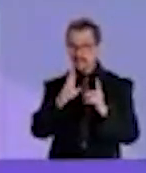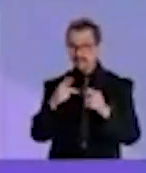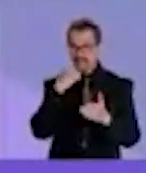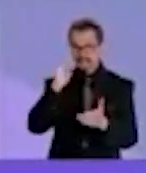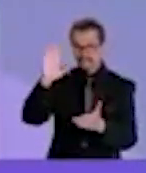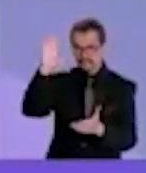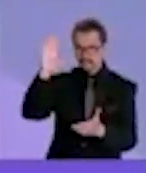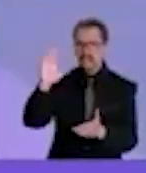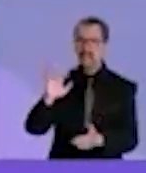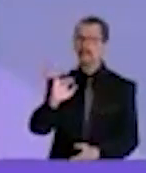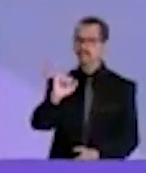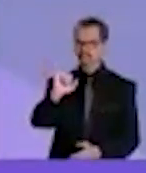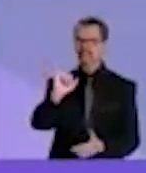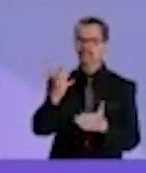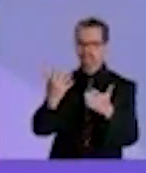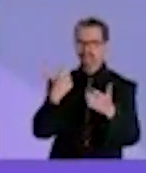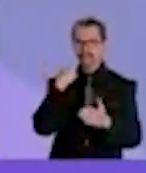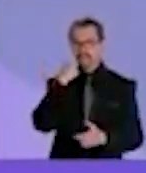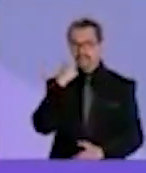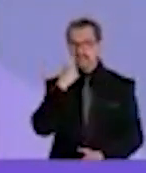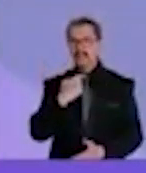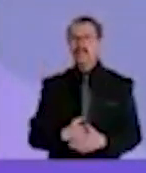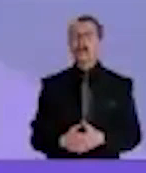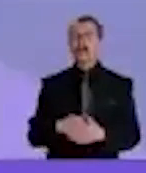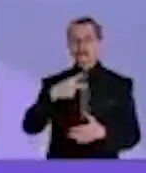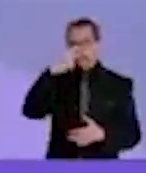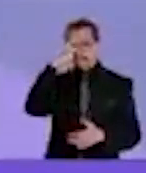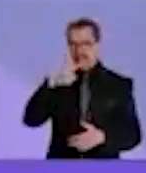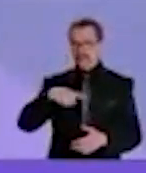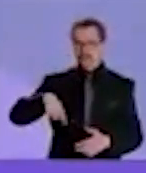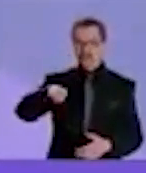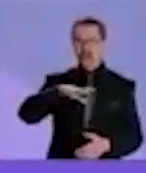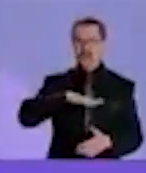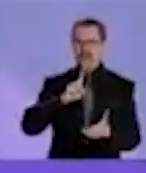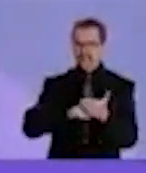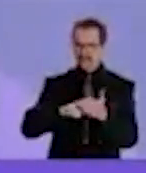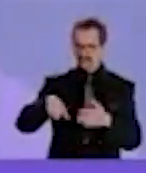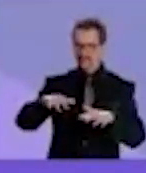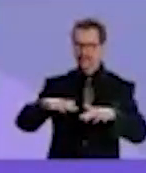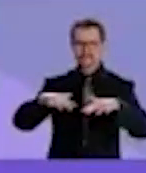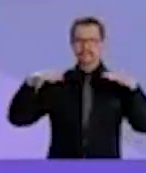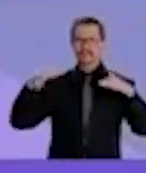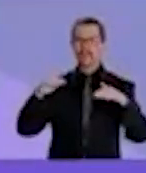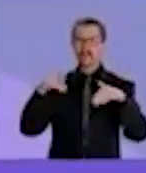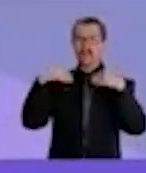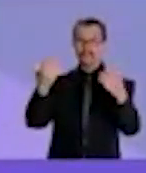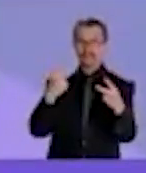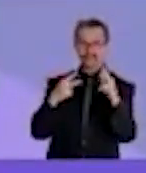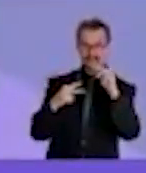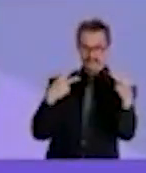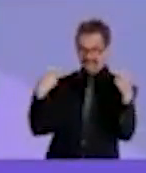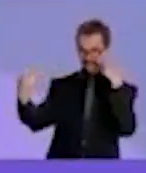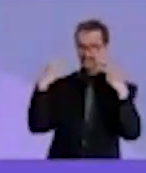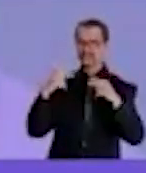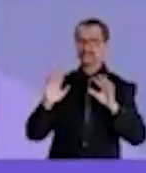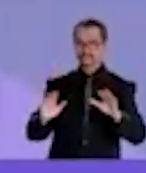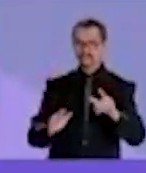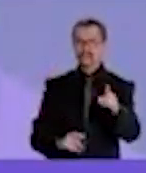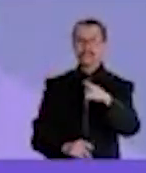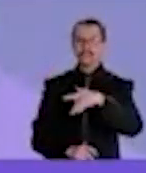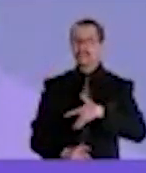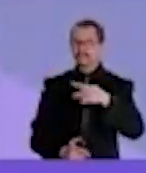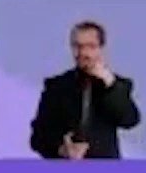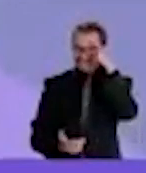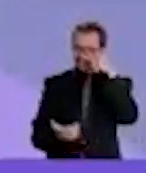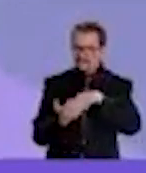están y nos están viendo ustedes creen que cualquiera de estos tres pueda hacer el trabajo de presidente